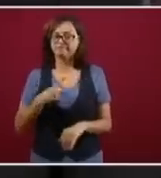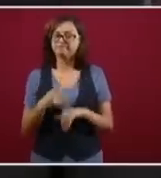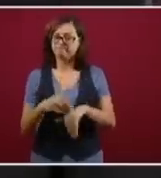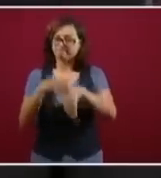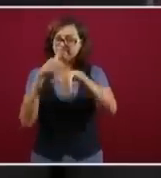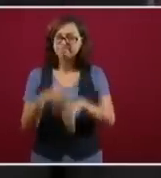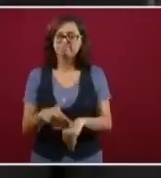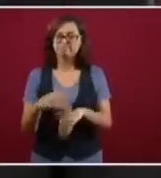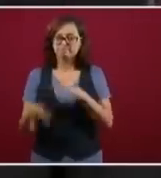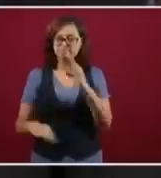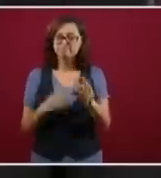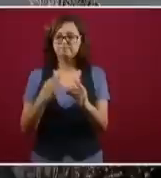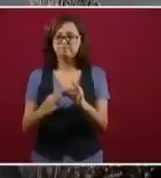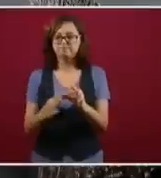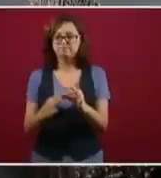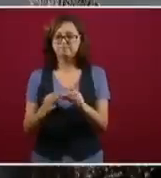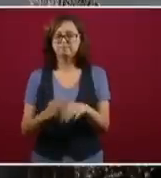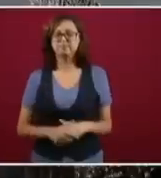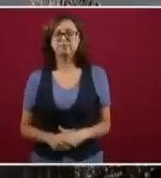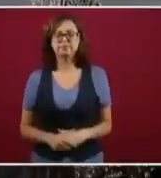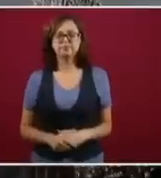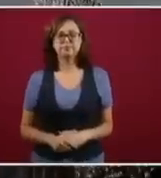eso.